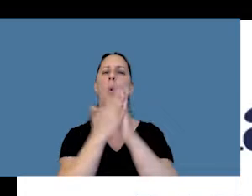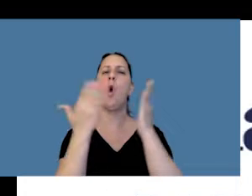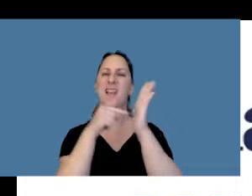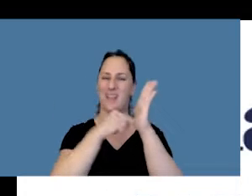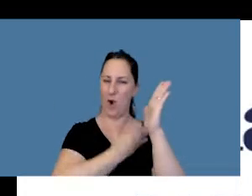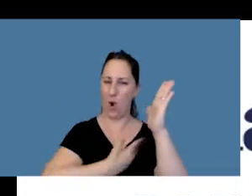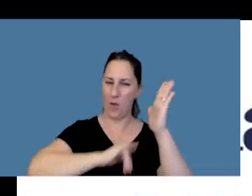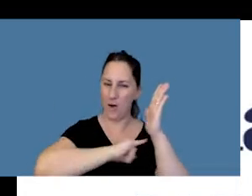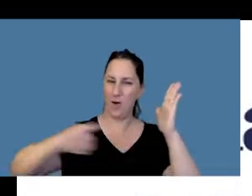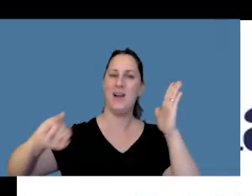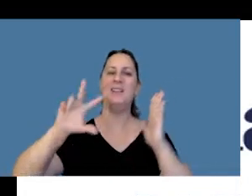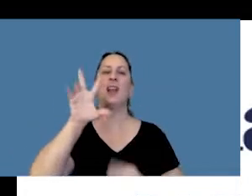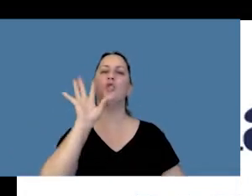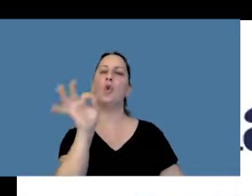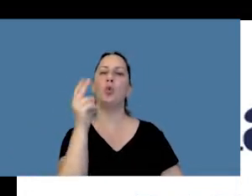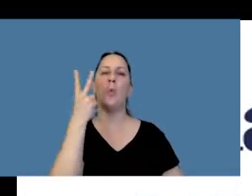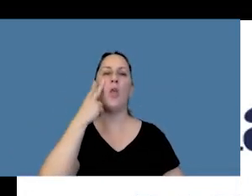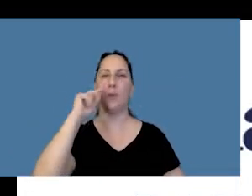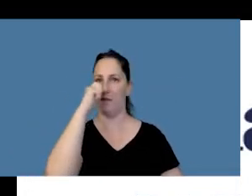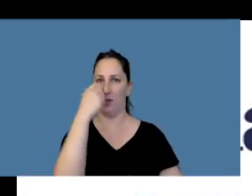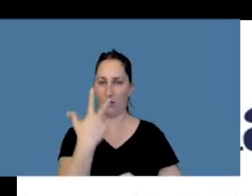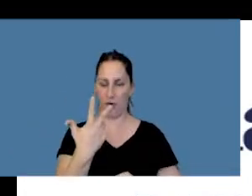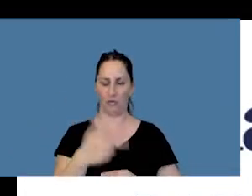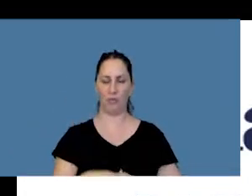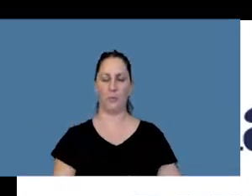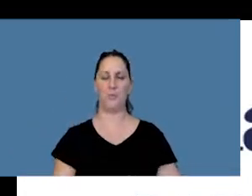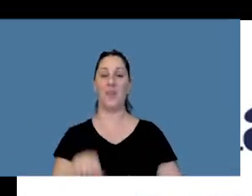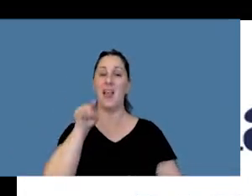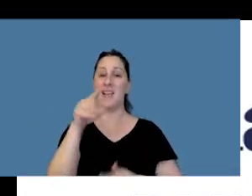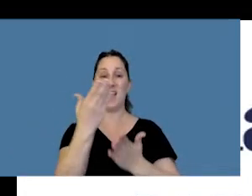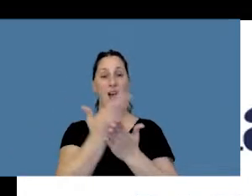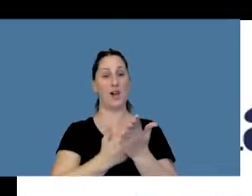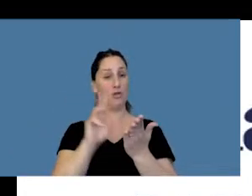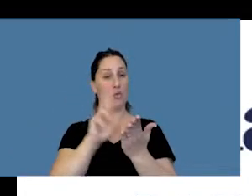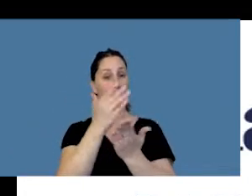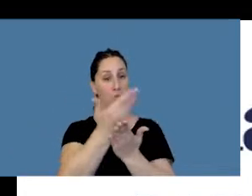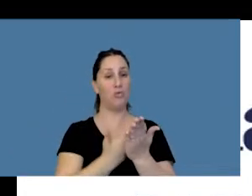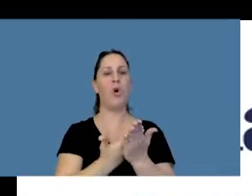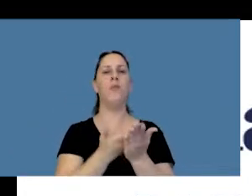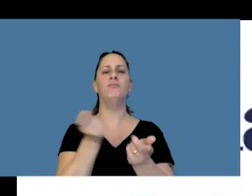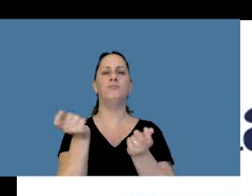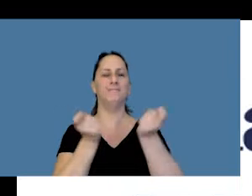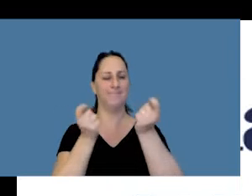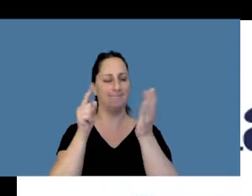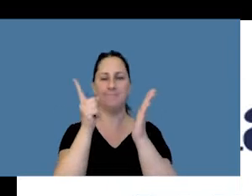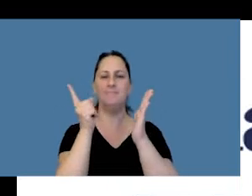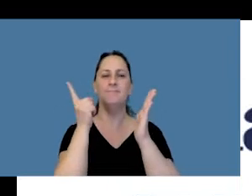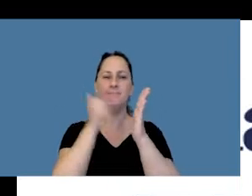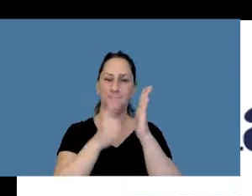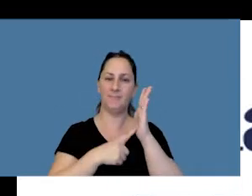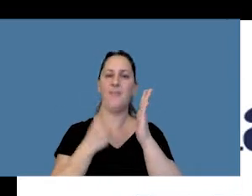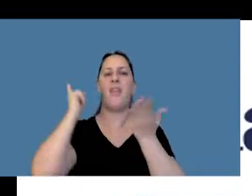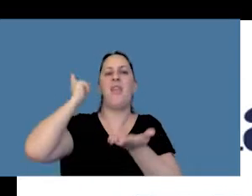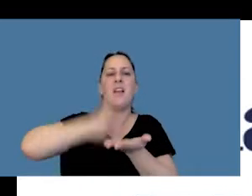de octubre del 2022. Esta resolución viene a reglamentar el Decreto